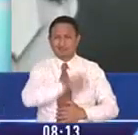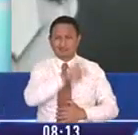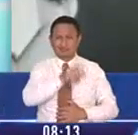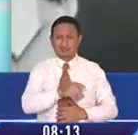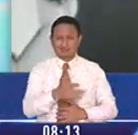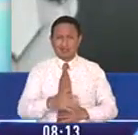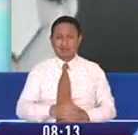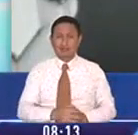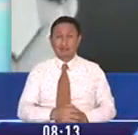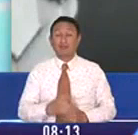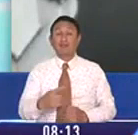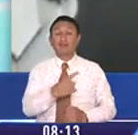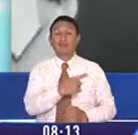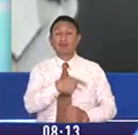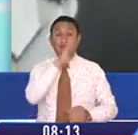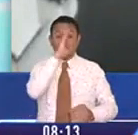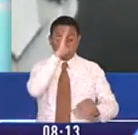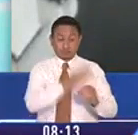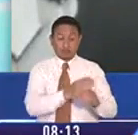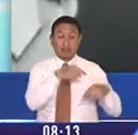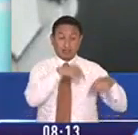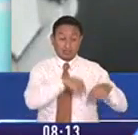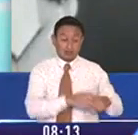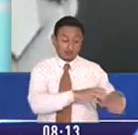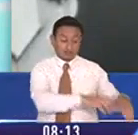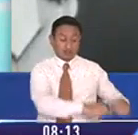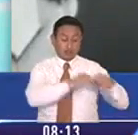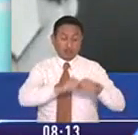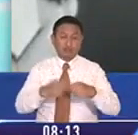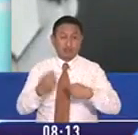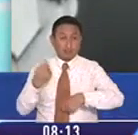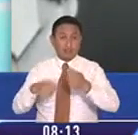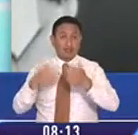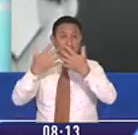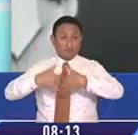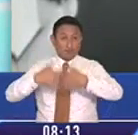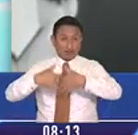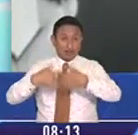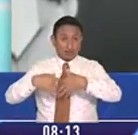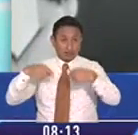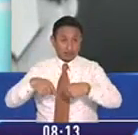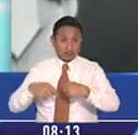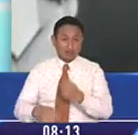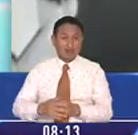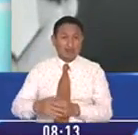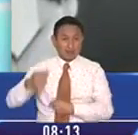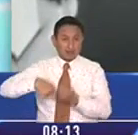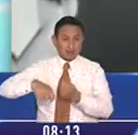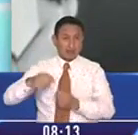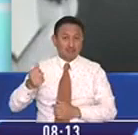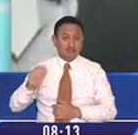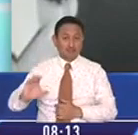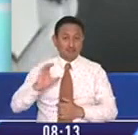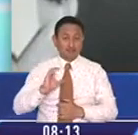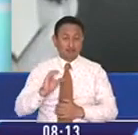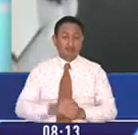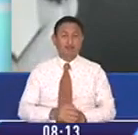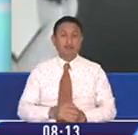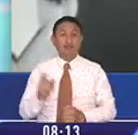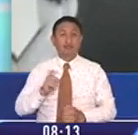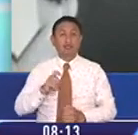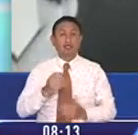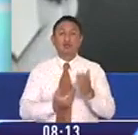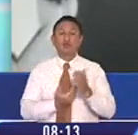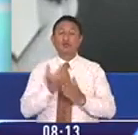delincuentes. Dicen que su objetivo es vender las rejillas a las fundidoras para obtener unos cuantos dólares. Por ello explican que es necesario